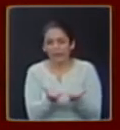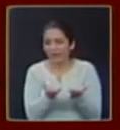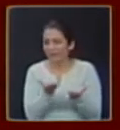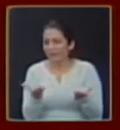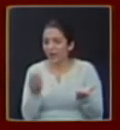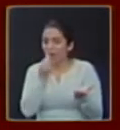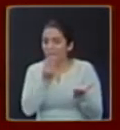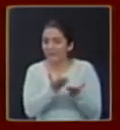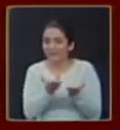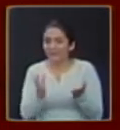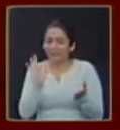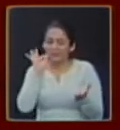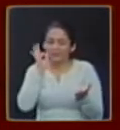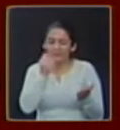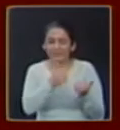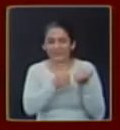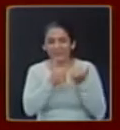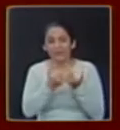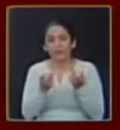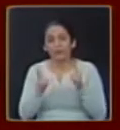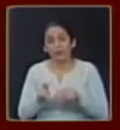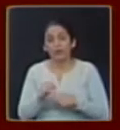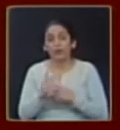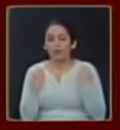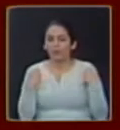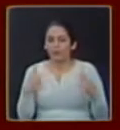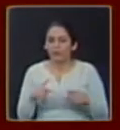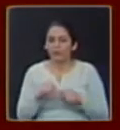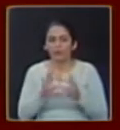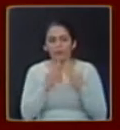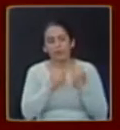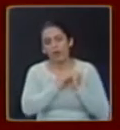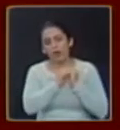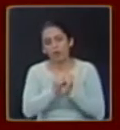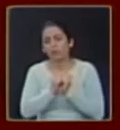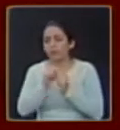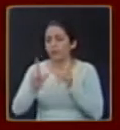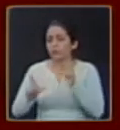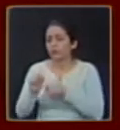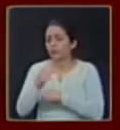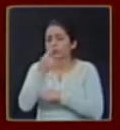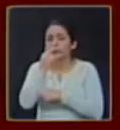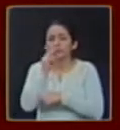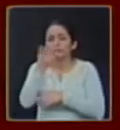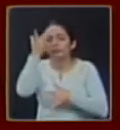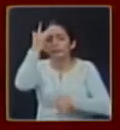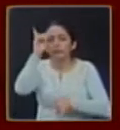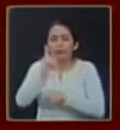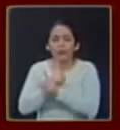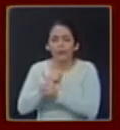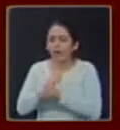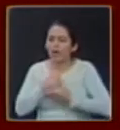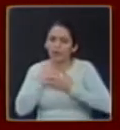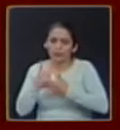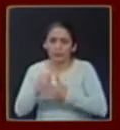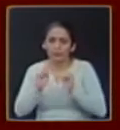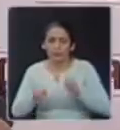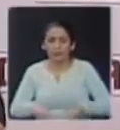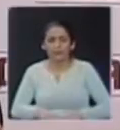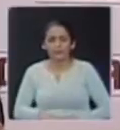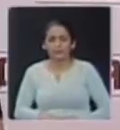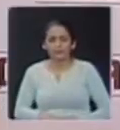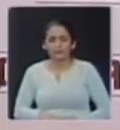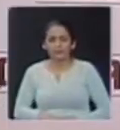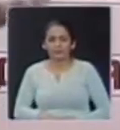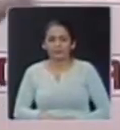de comer delicioso, tienen la oportunidad de pasar en familia y ayudar a estos chiquitos que tanto lo necesitan. Sí, bueno,